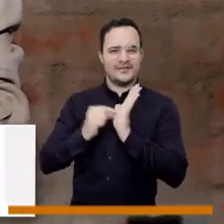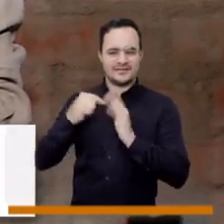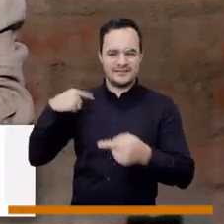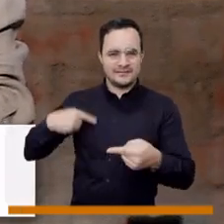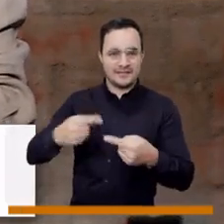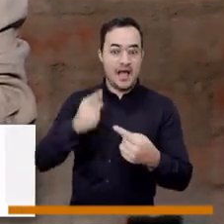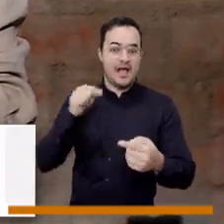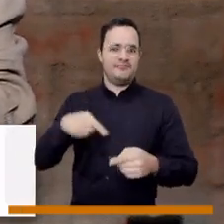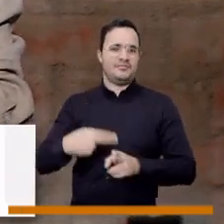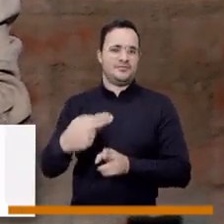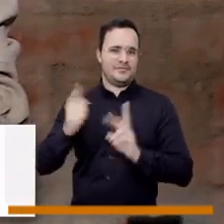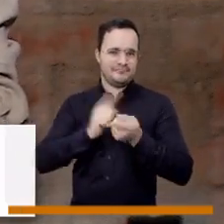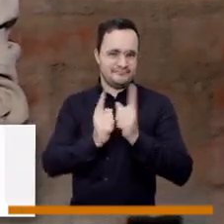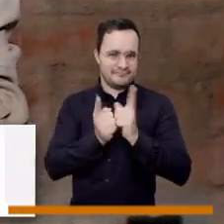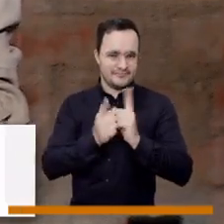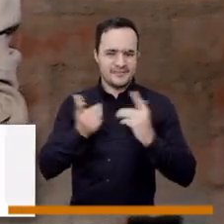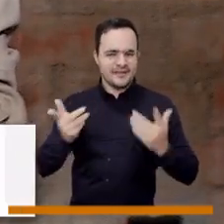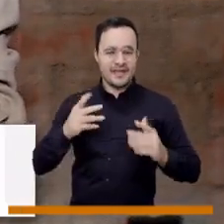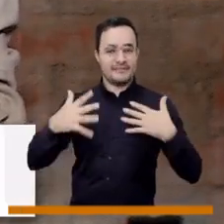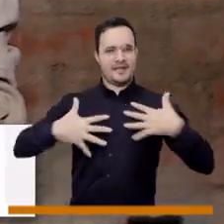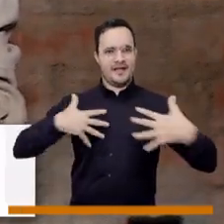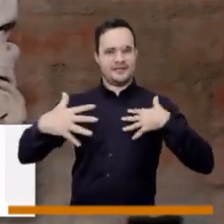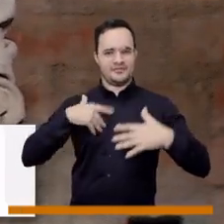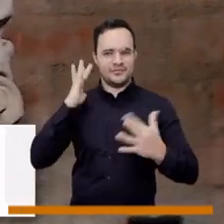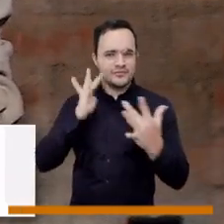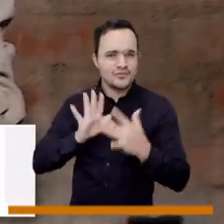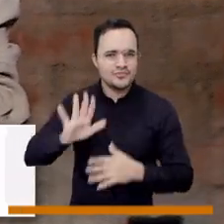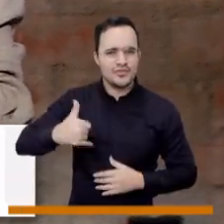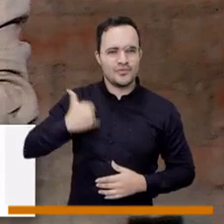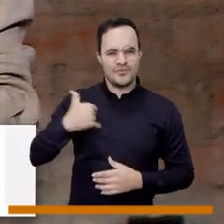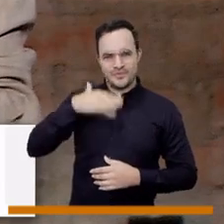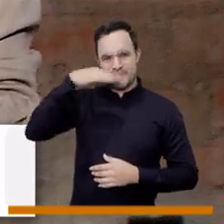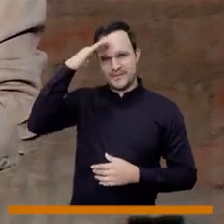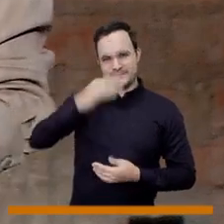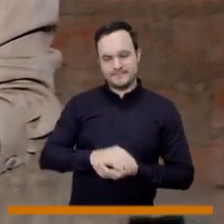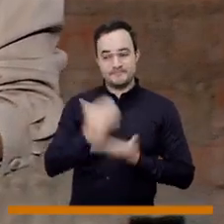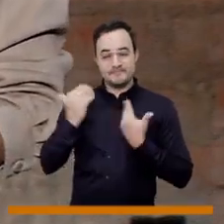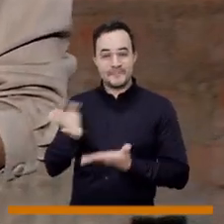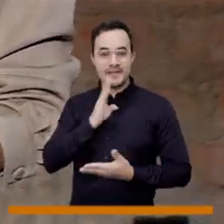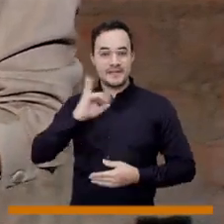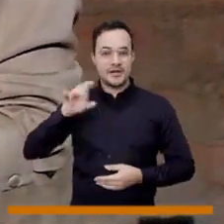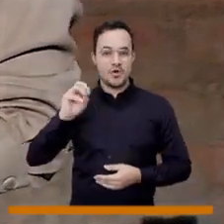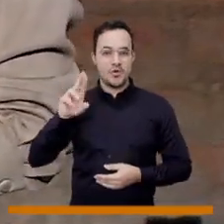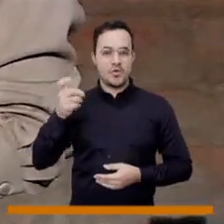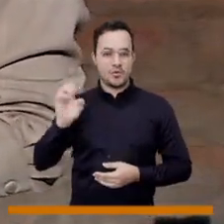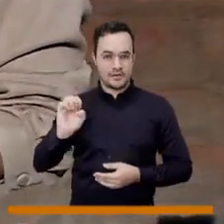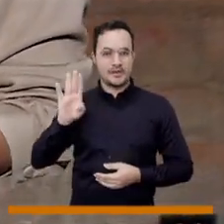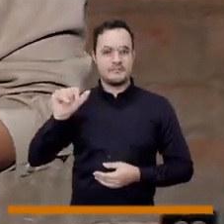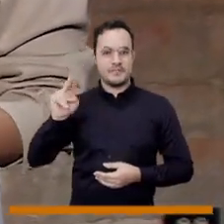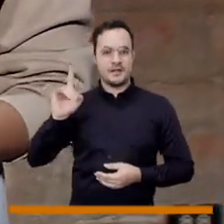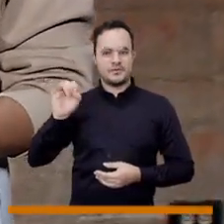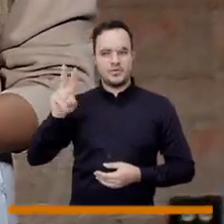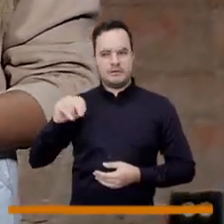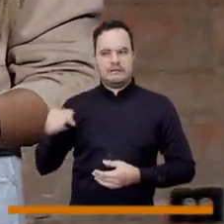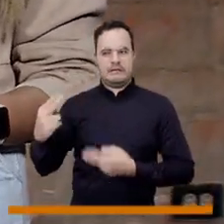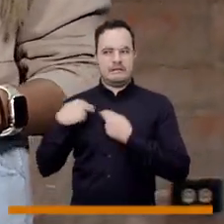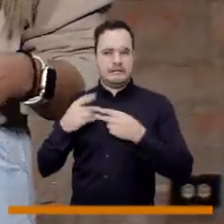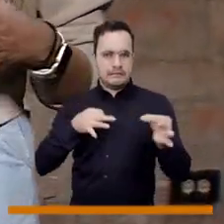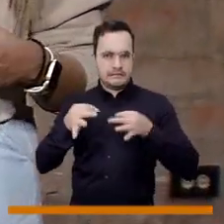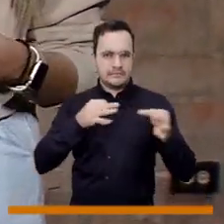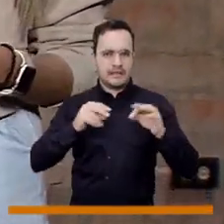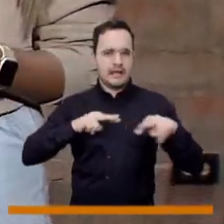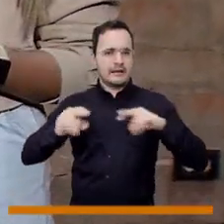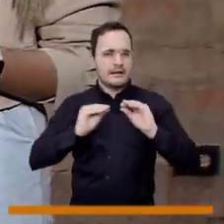28º Encuentro Nacional Comunitario de Teatro Joven en Medellín. Estamos con Jorge Blandón, su coordinador, que nos va a explicar